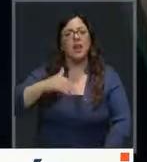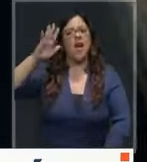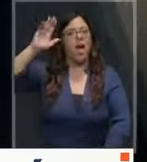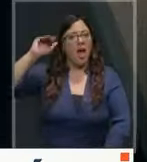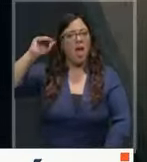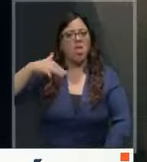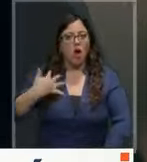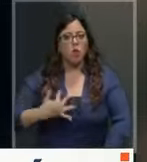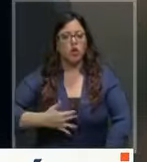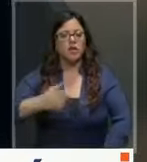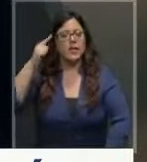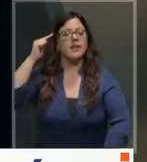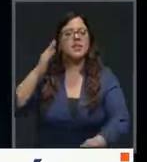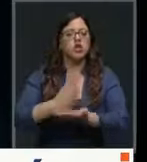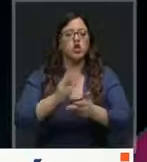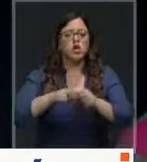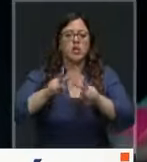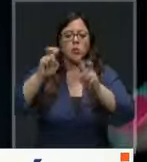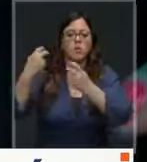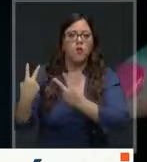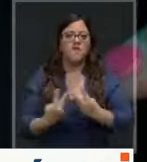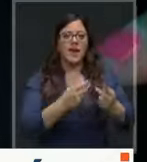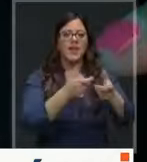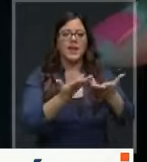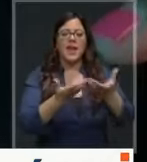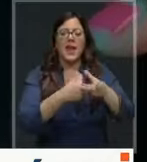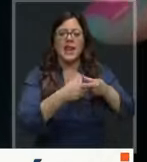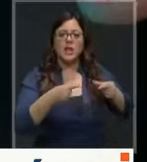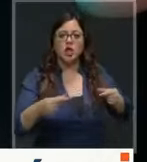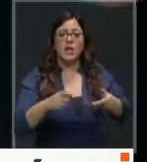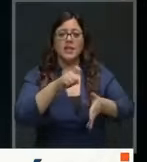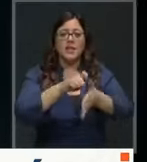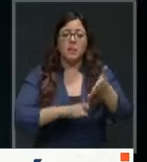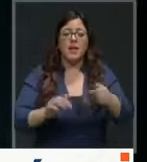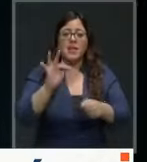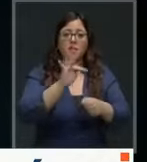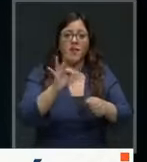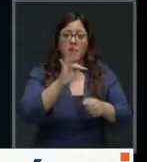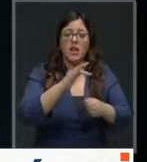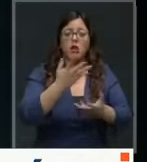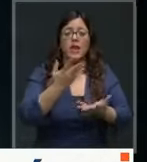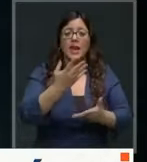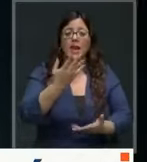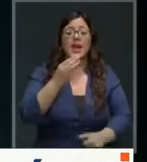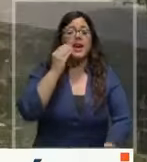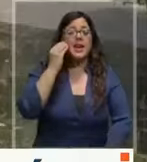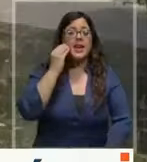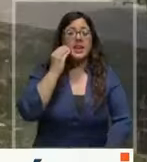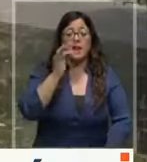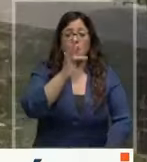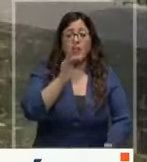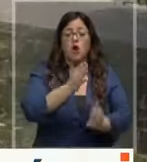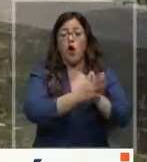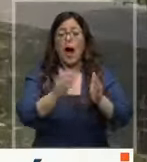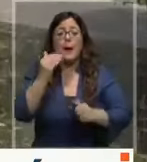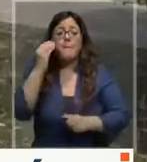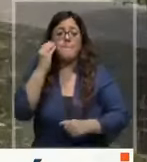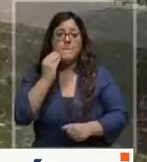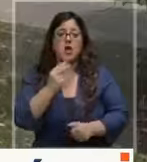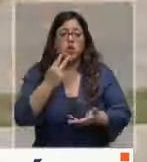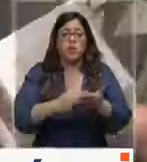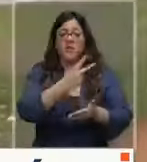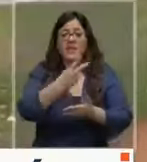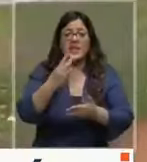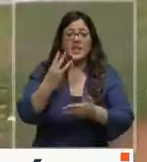grande y decidió hacerlo con una gira nacional entre febrero y mayo de 2023. Cintia compró sus entradas, contaba los días para el